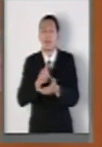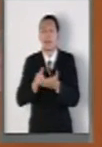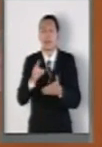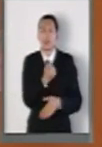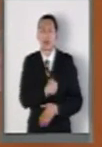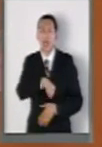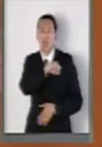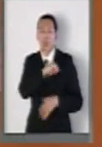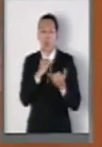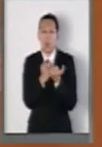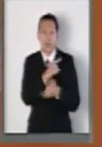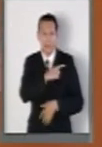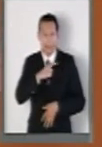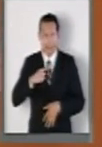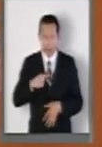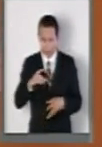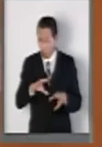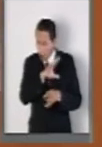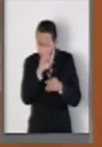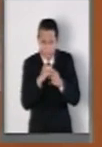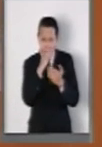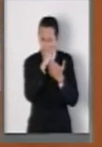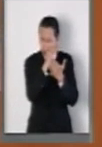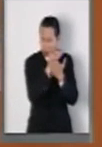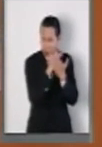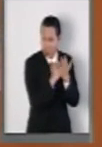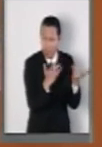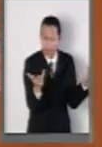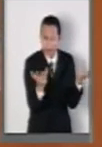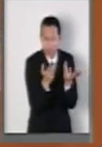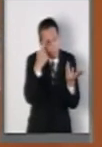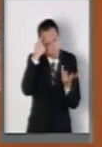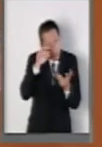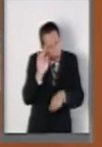salud supone tomar todas las medidas necesarias para